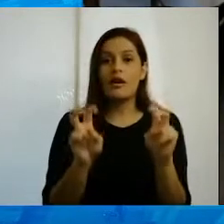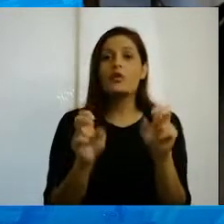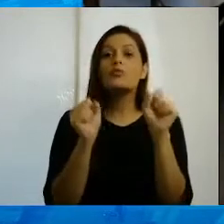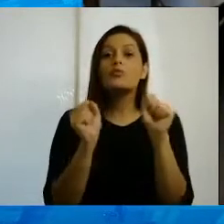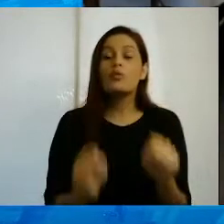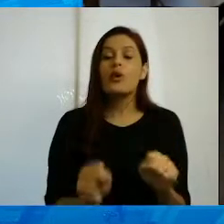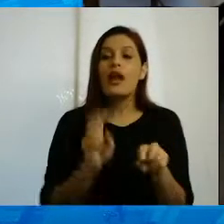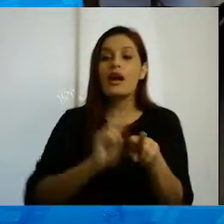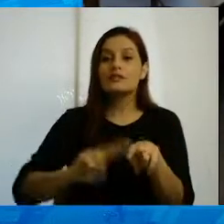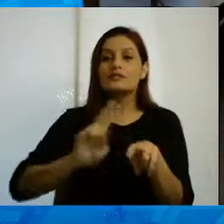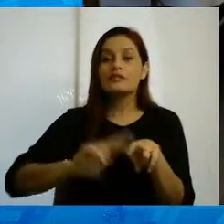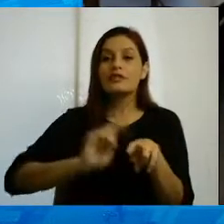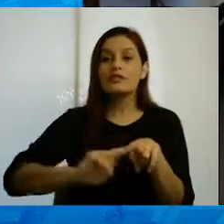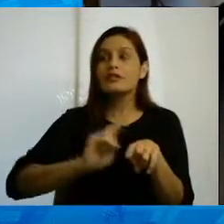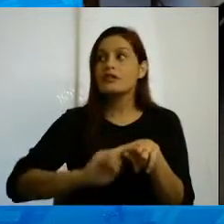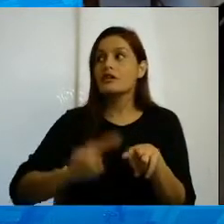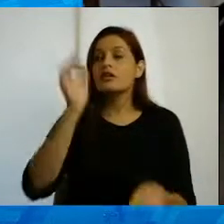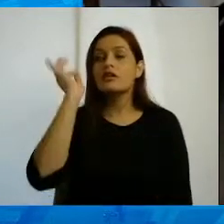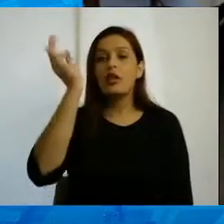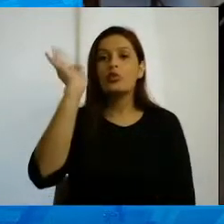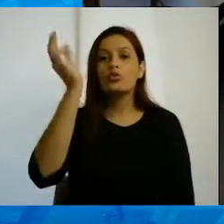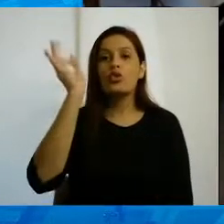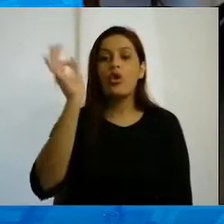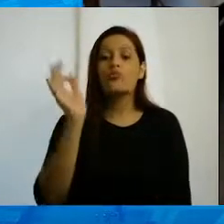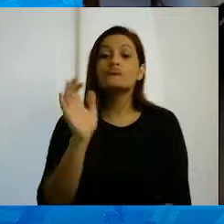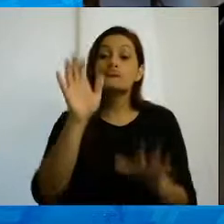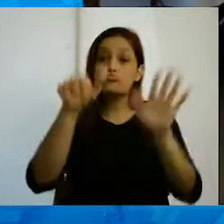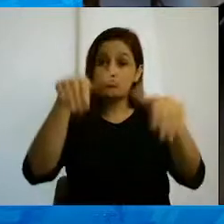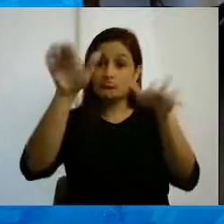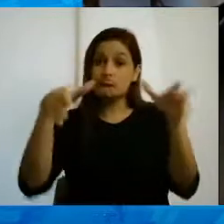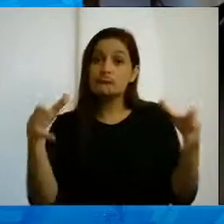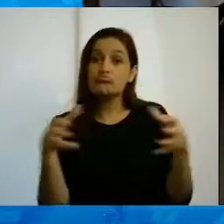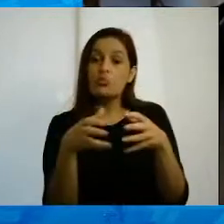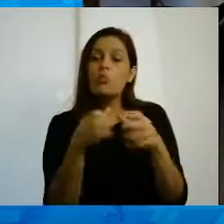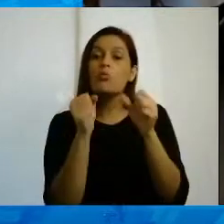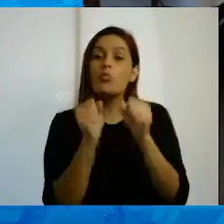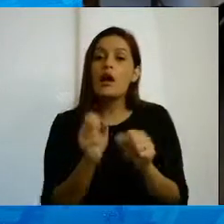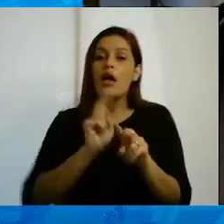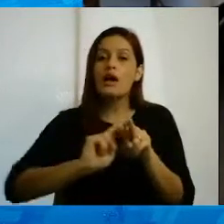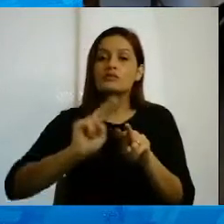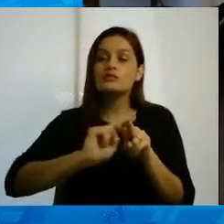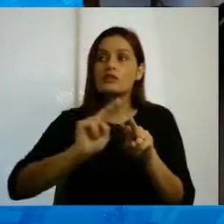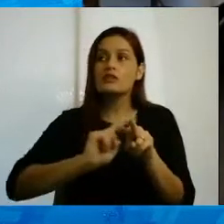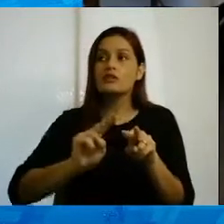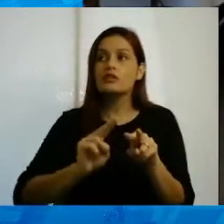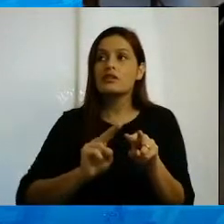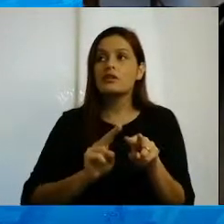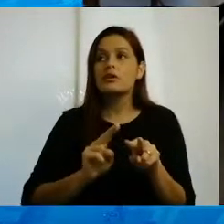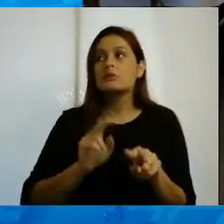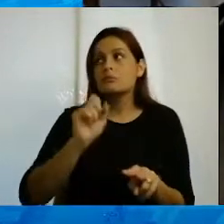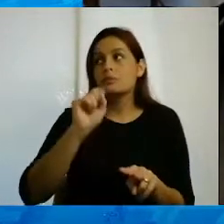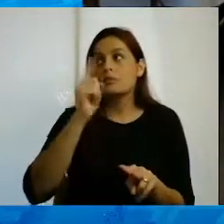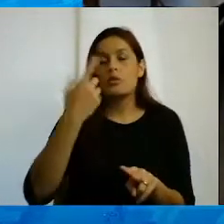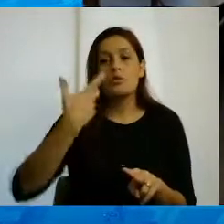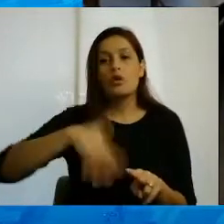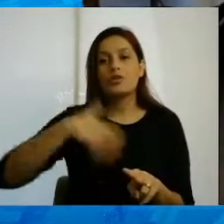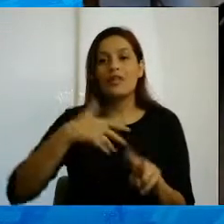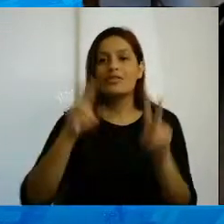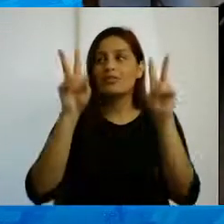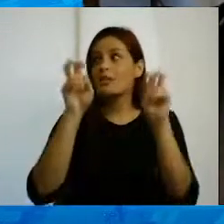pudiéramos generar una reunión o una audiencia. Claramente es una prioridad el tema del